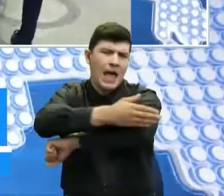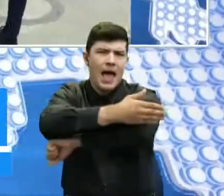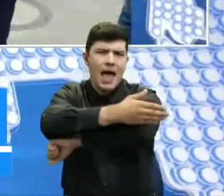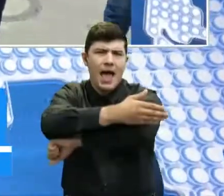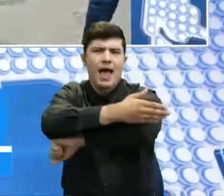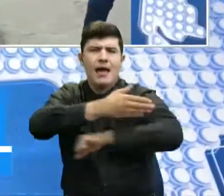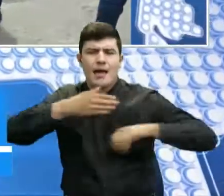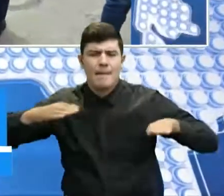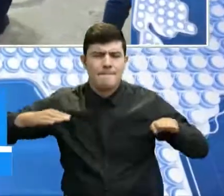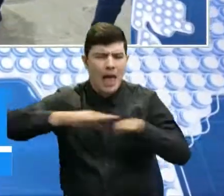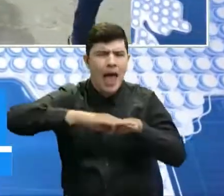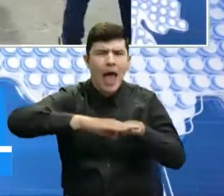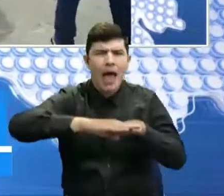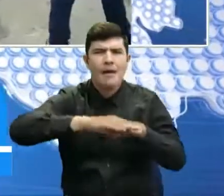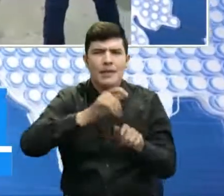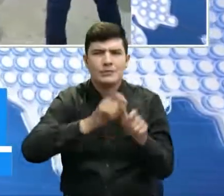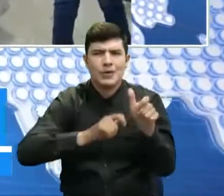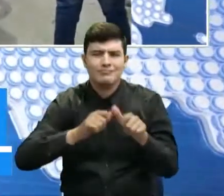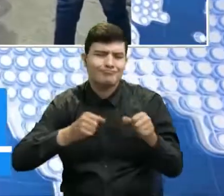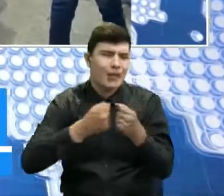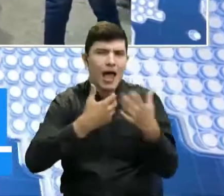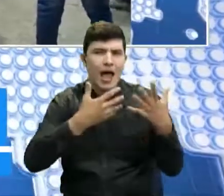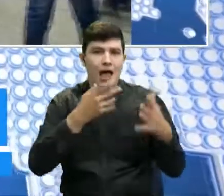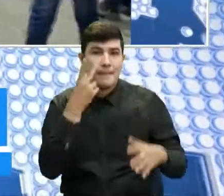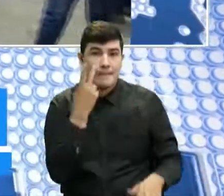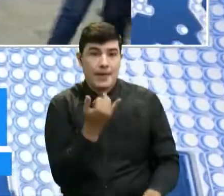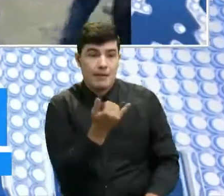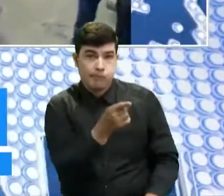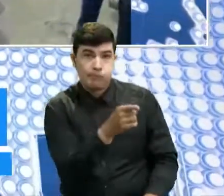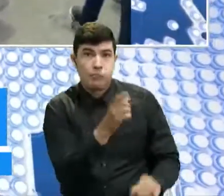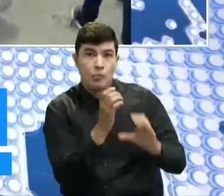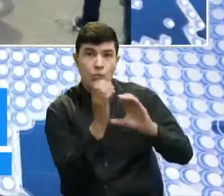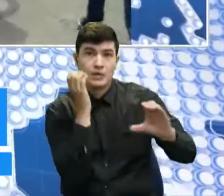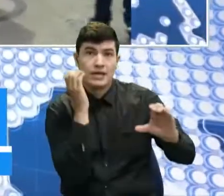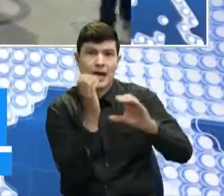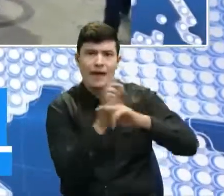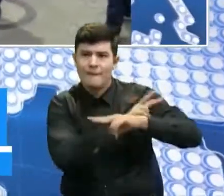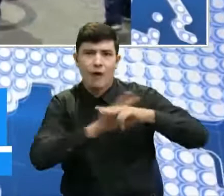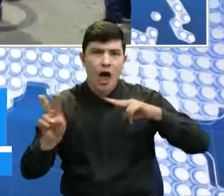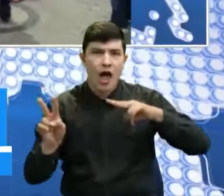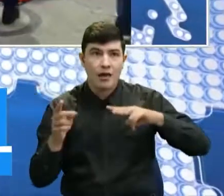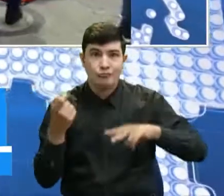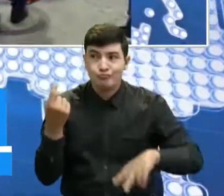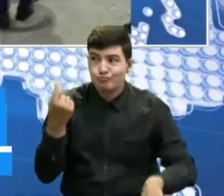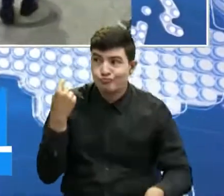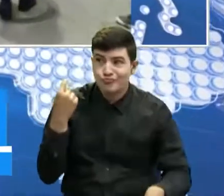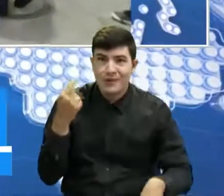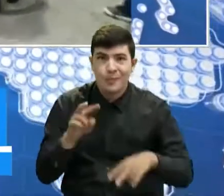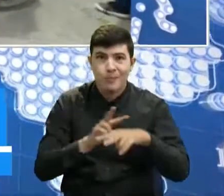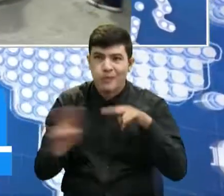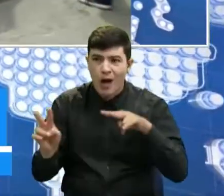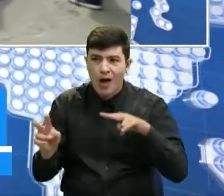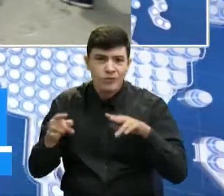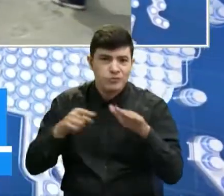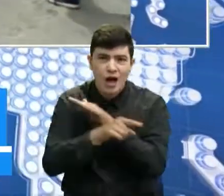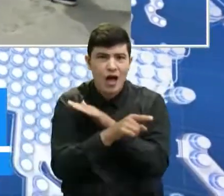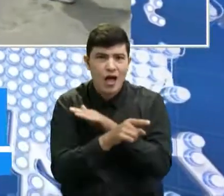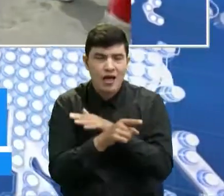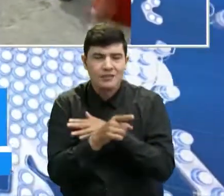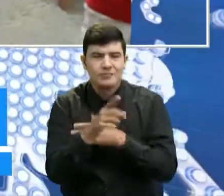es donde se han presentado los accidentes, pueden ver la buseta, la velocidad que acaba de pasar, entonces se ve la